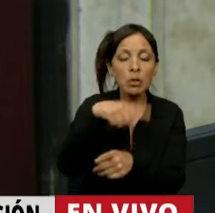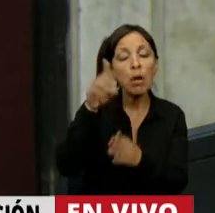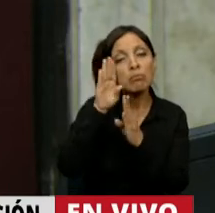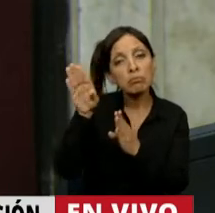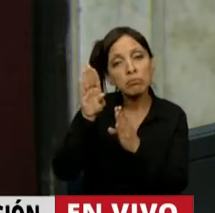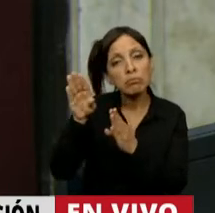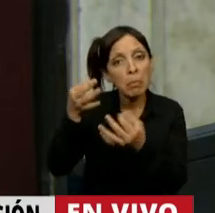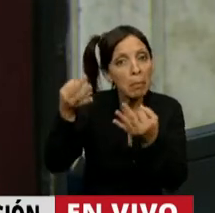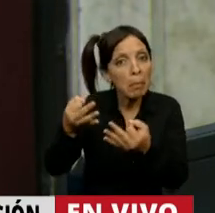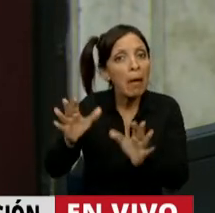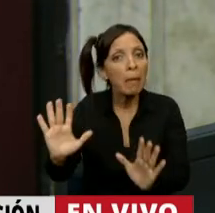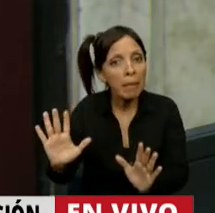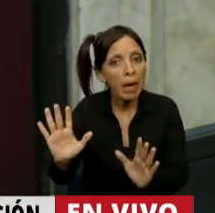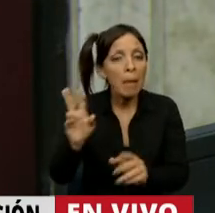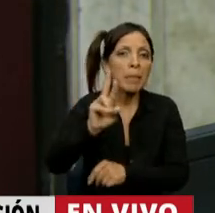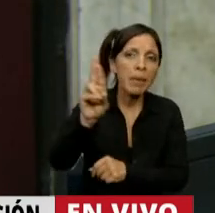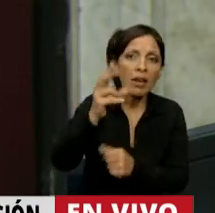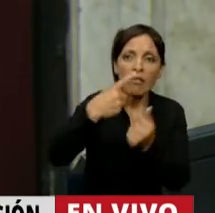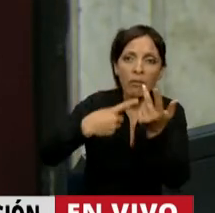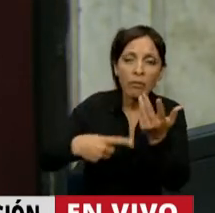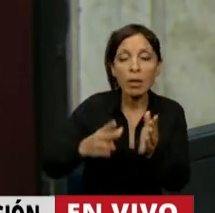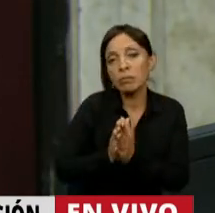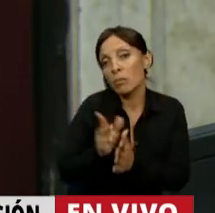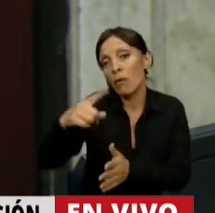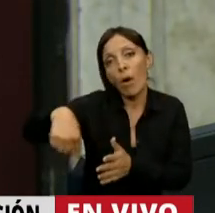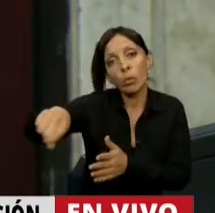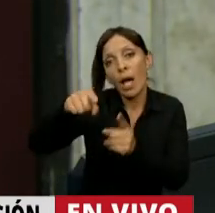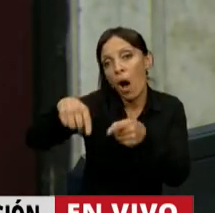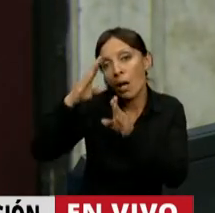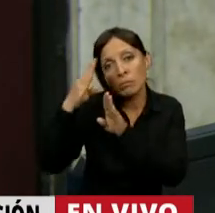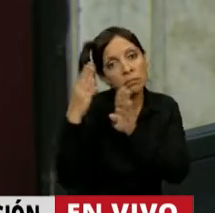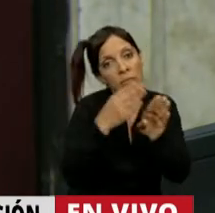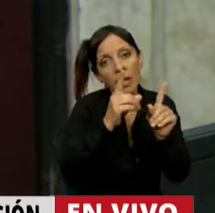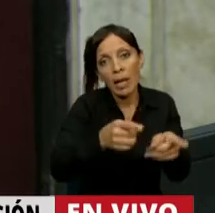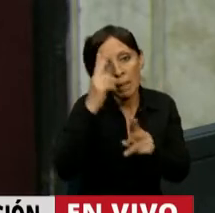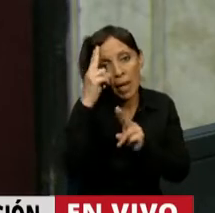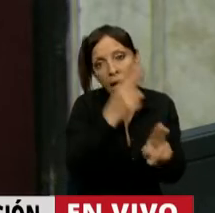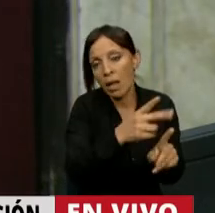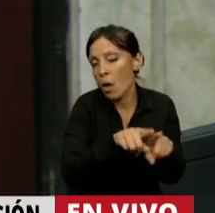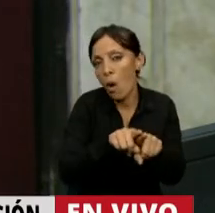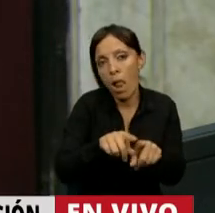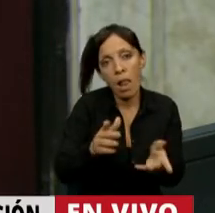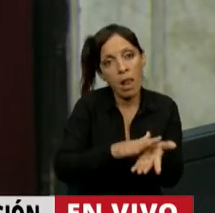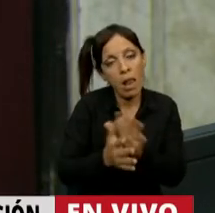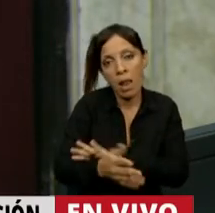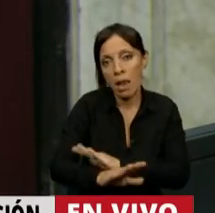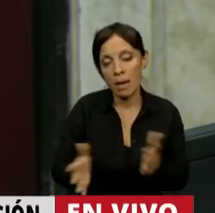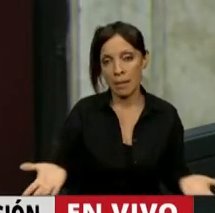todos los argumentos de cuestiones de privilegio. Les pido, por favor, que, digamos, en el mismo marco de